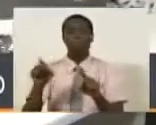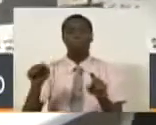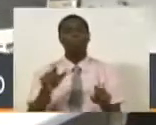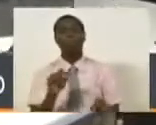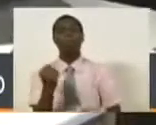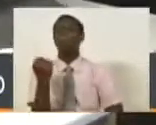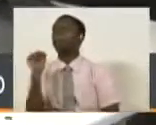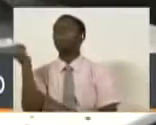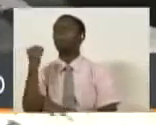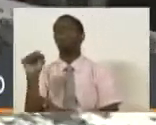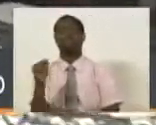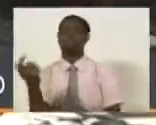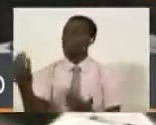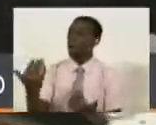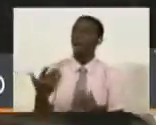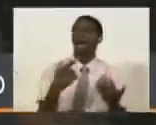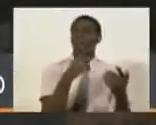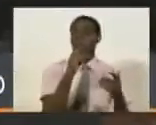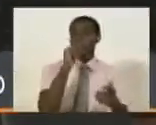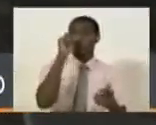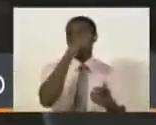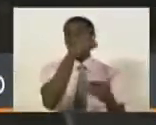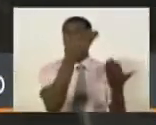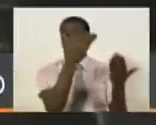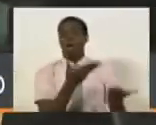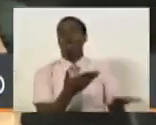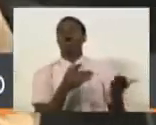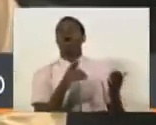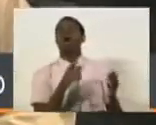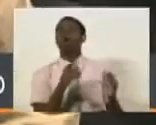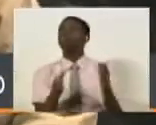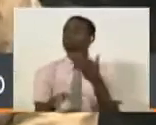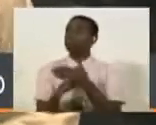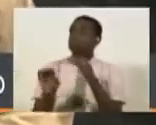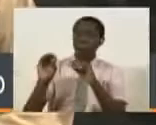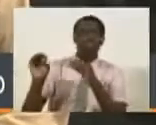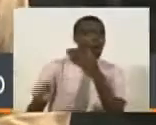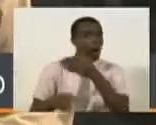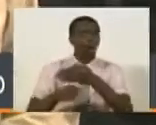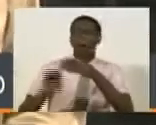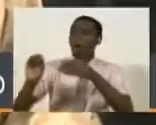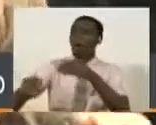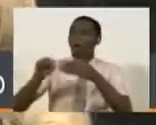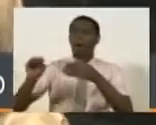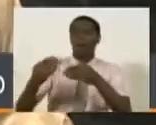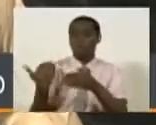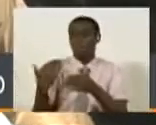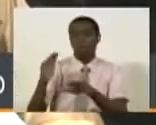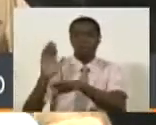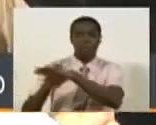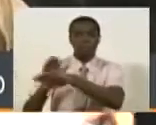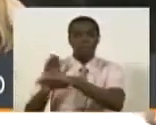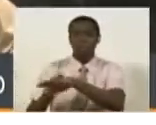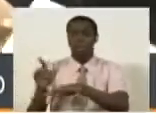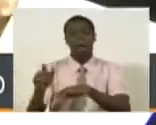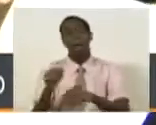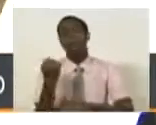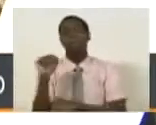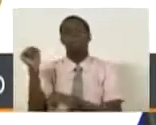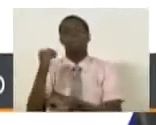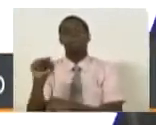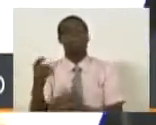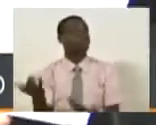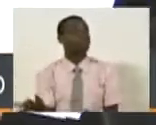las conversaciones que nuestro presidente obrero, Nicolás Maduro Moro, los ha estado invitando en los recientes días. De